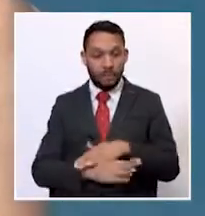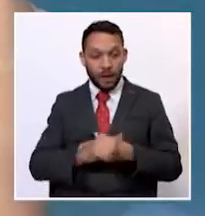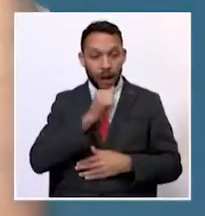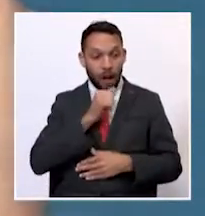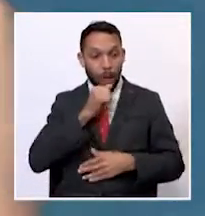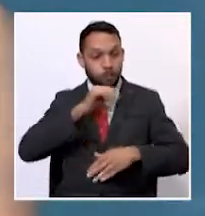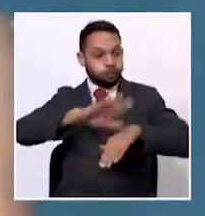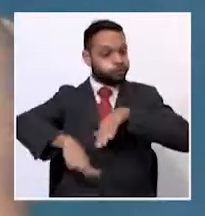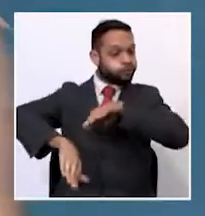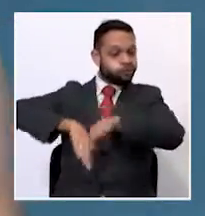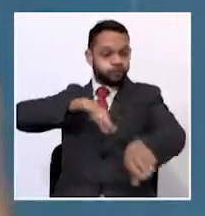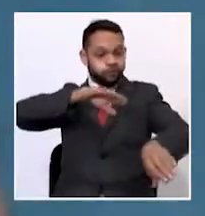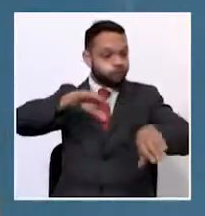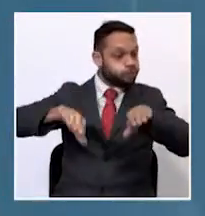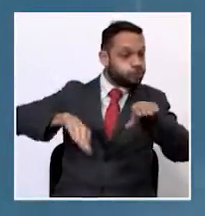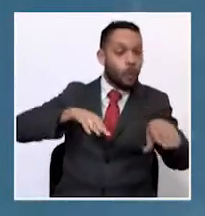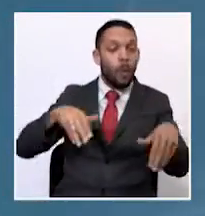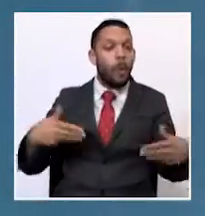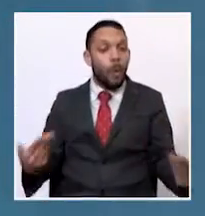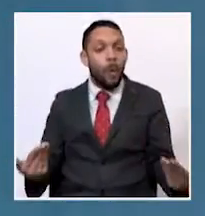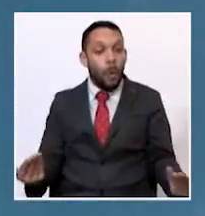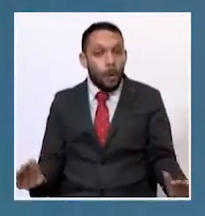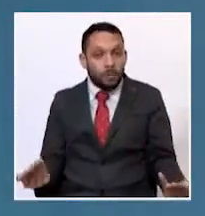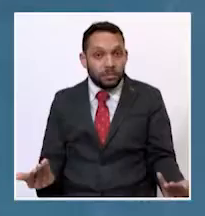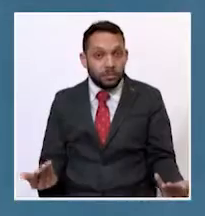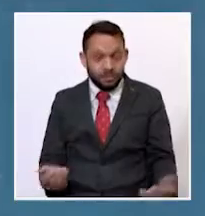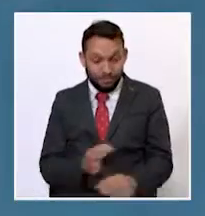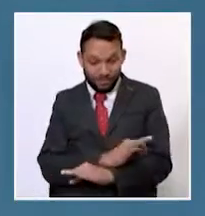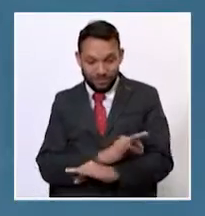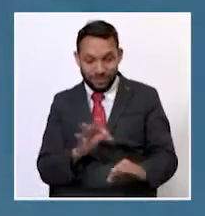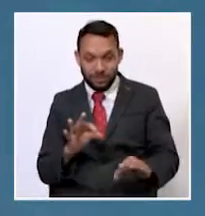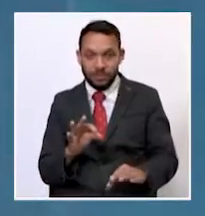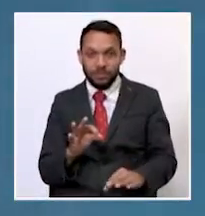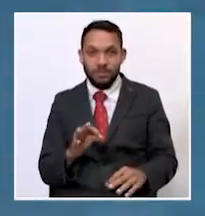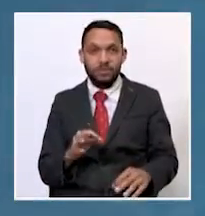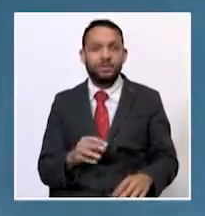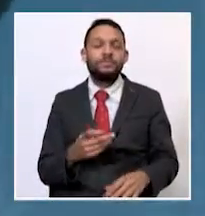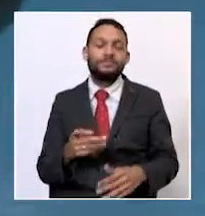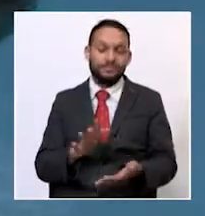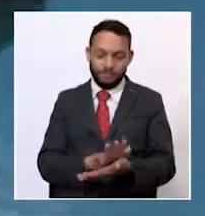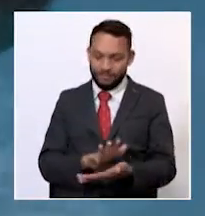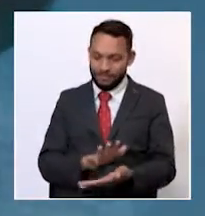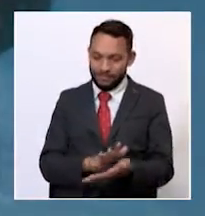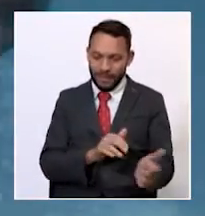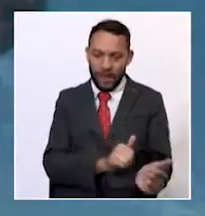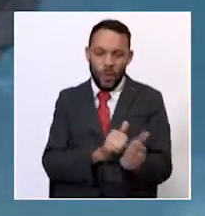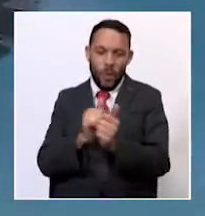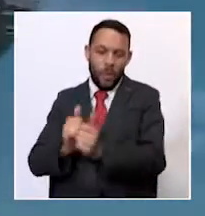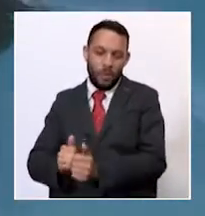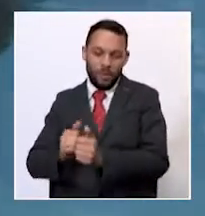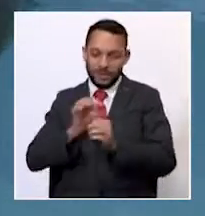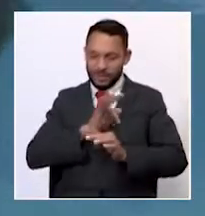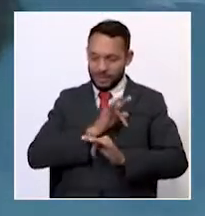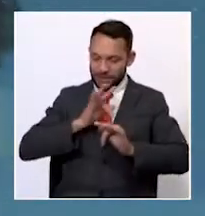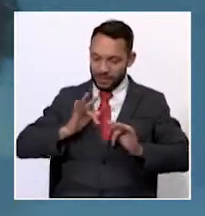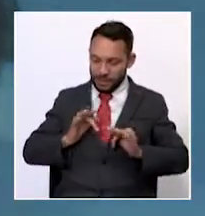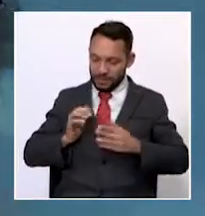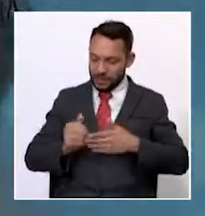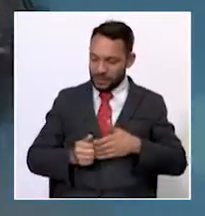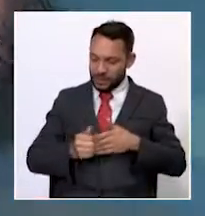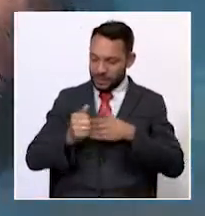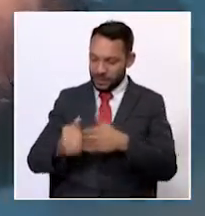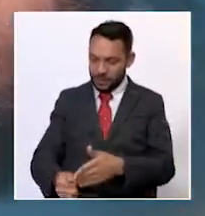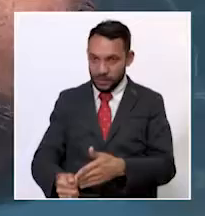permitir que flote, que se mueva, que vaya abajo del agua? Y es el acompañamiento terapéutico lo que permite esto. No